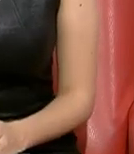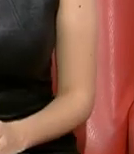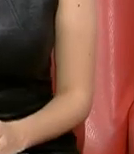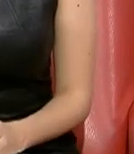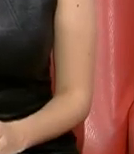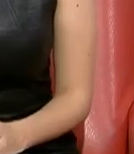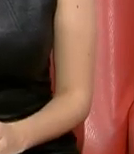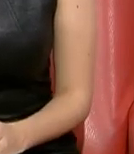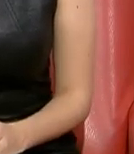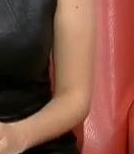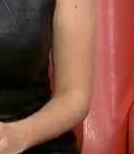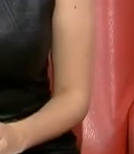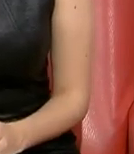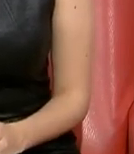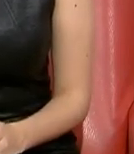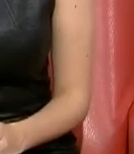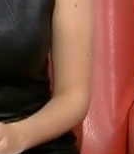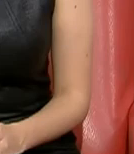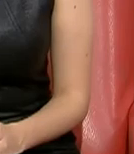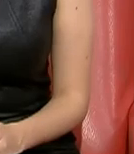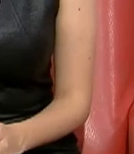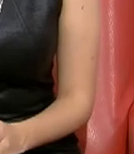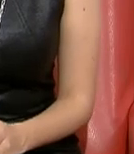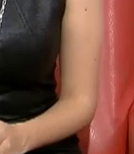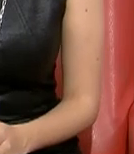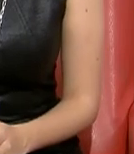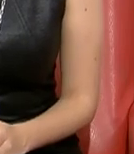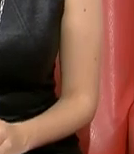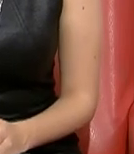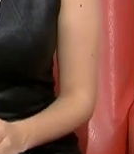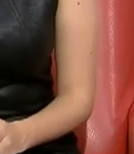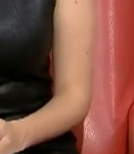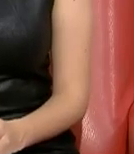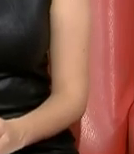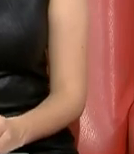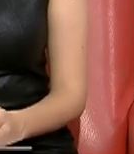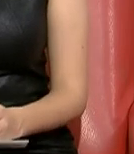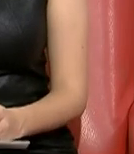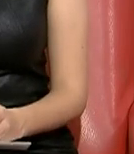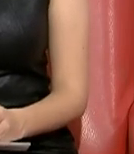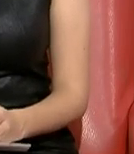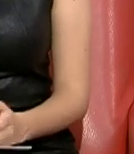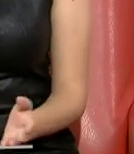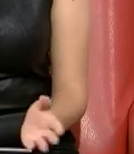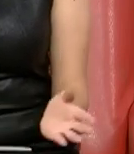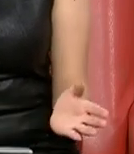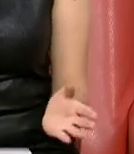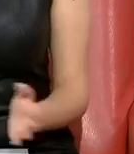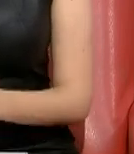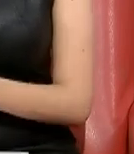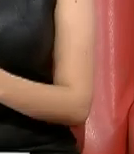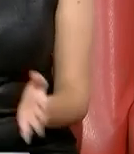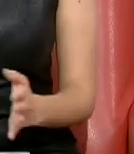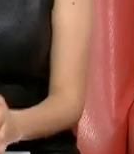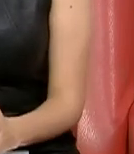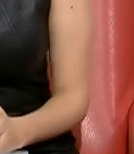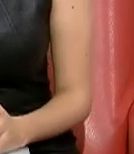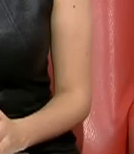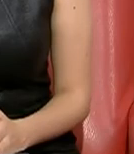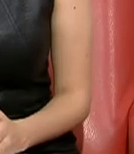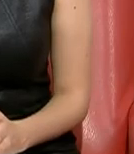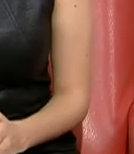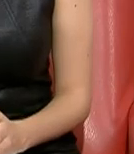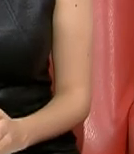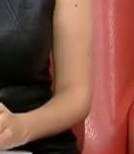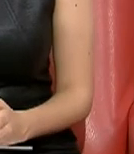caso en la opinión pública de los Estados Unidos, que finalmente le dio el triunfo al presidente de los Estados Unidos, Donald Trump. Ya veremos mientras